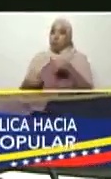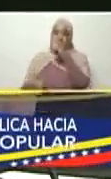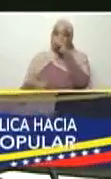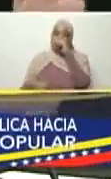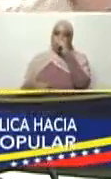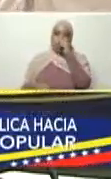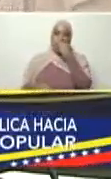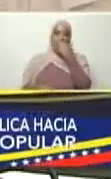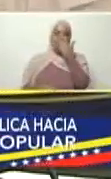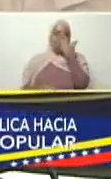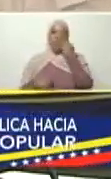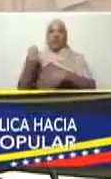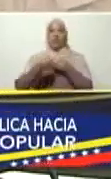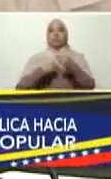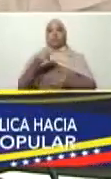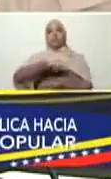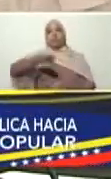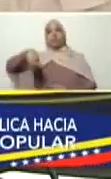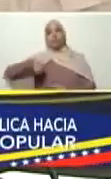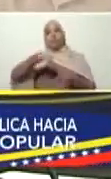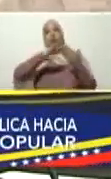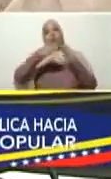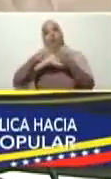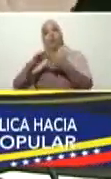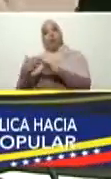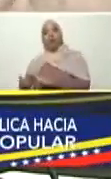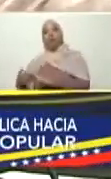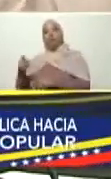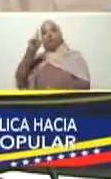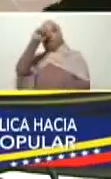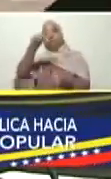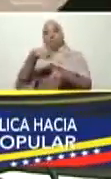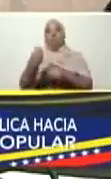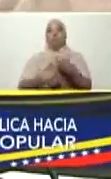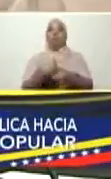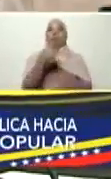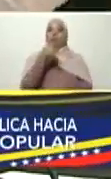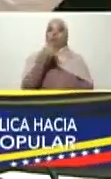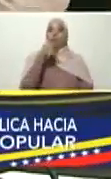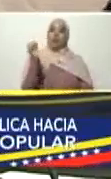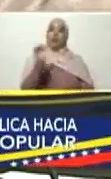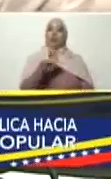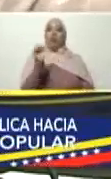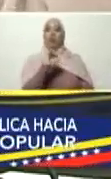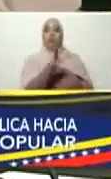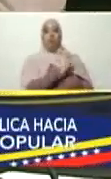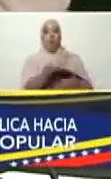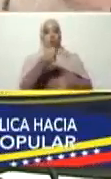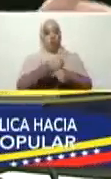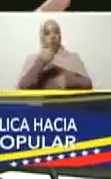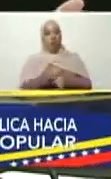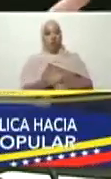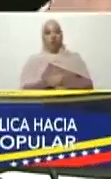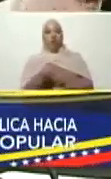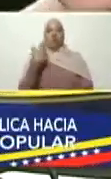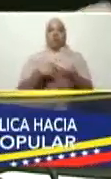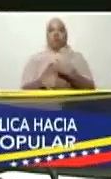de la banca? ¿Cómo paren nuestros comuneros y comuneras para lograr un financiamiento, un crédito? ¿Cuántos trámites,